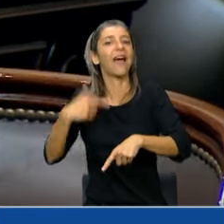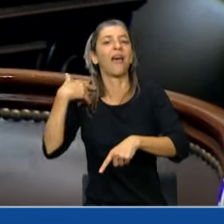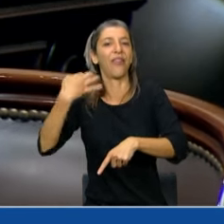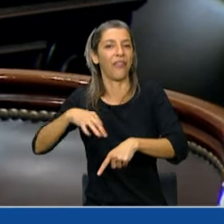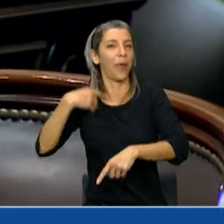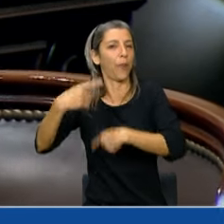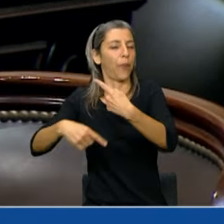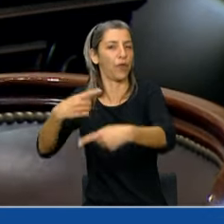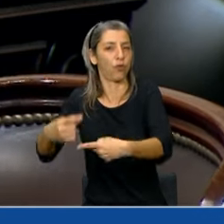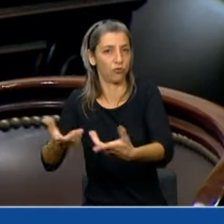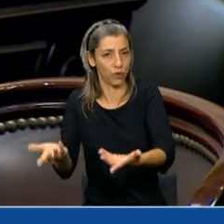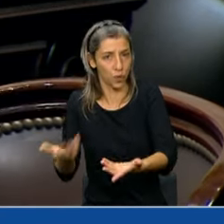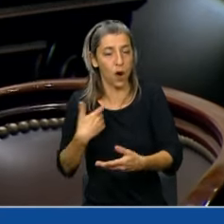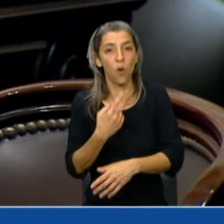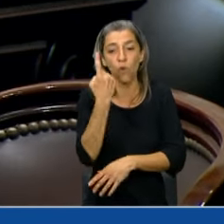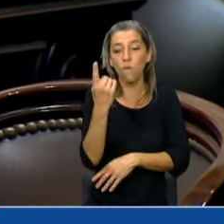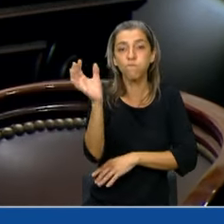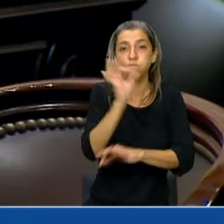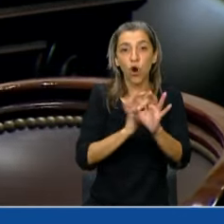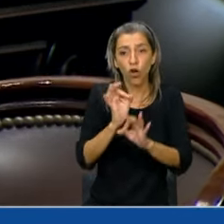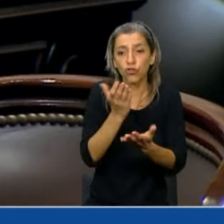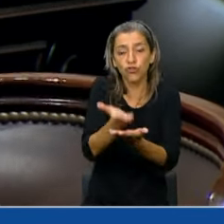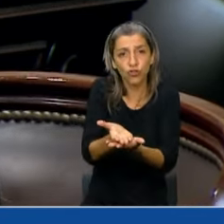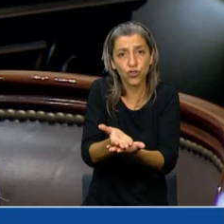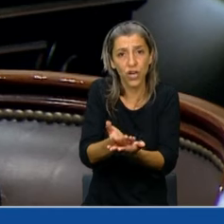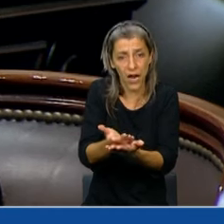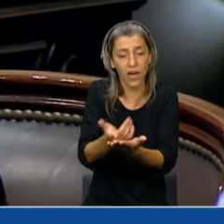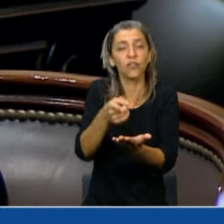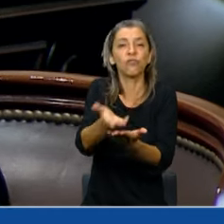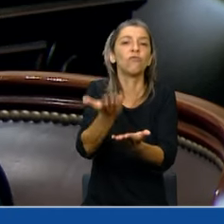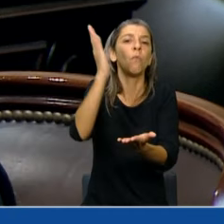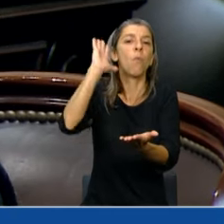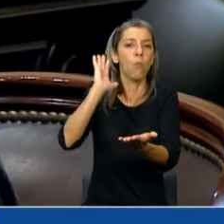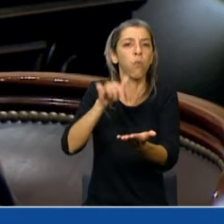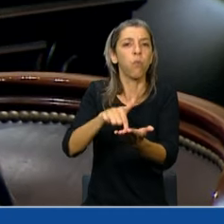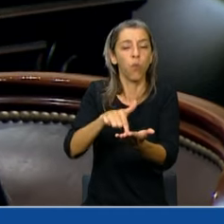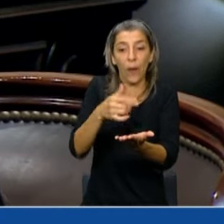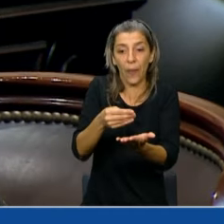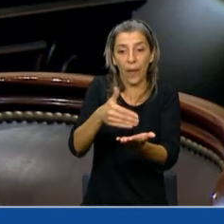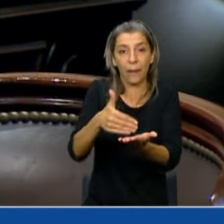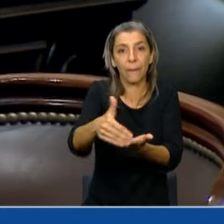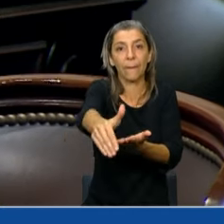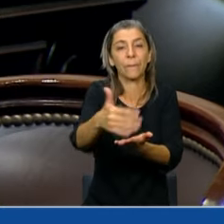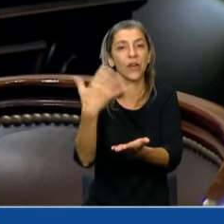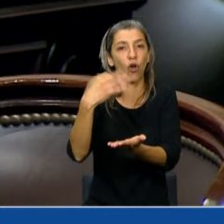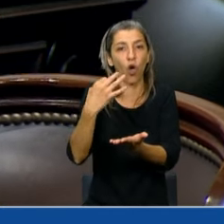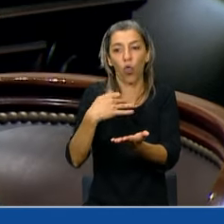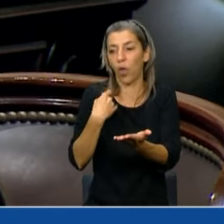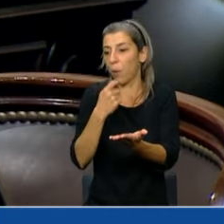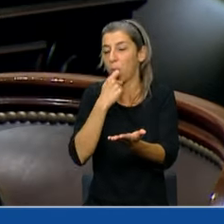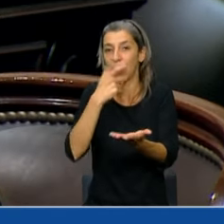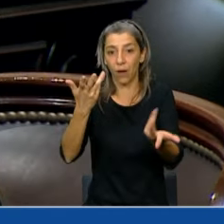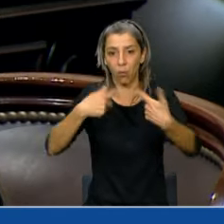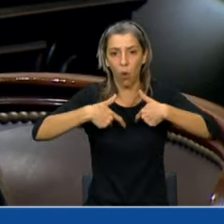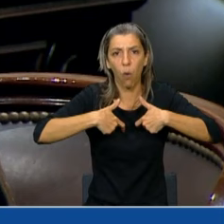proyector standalone tiene posibilidades de un real aislamiento pero para justificar un gasoducto